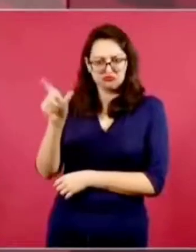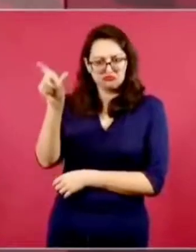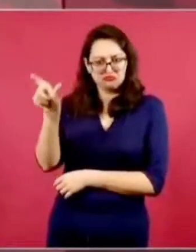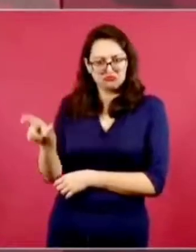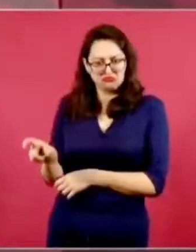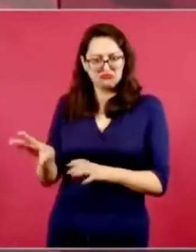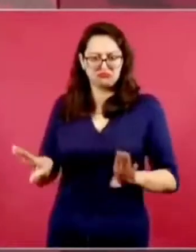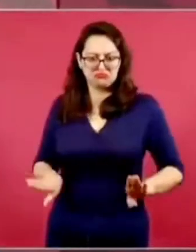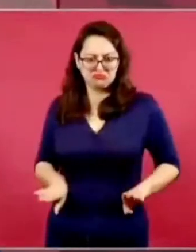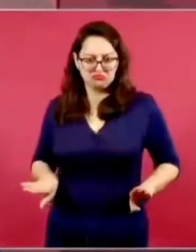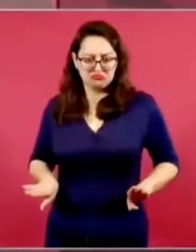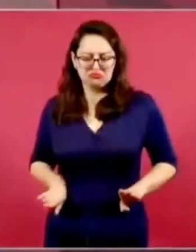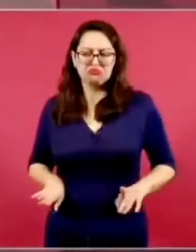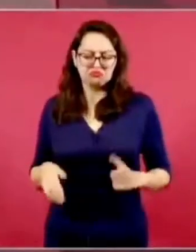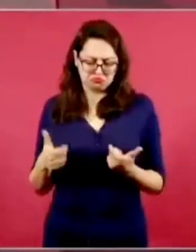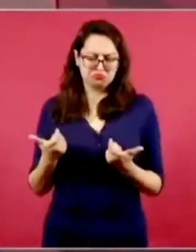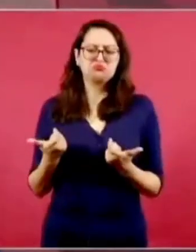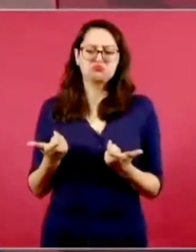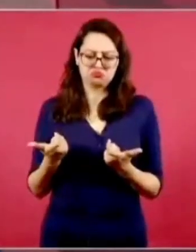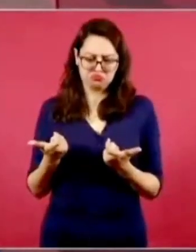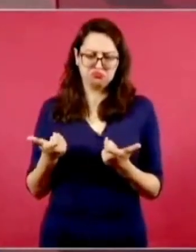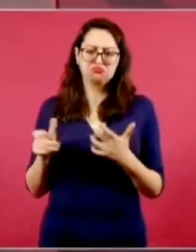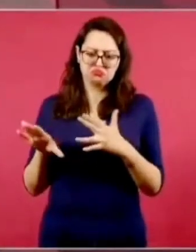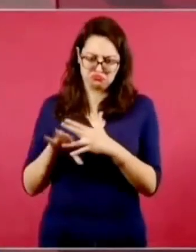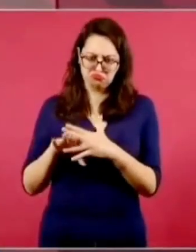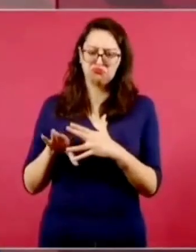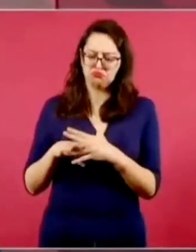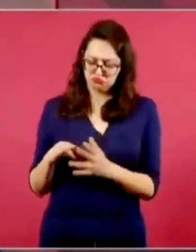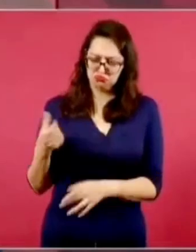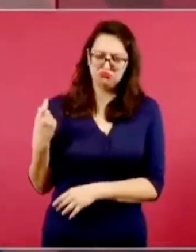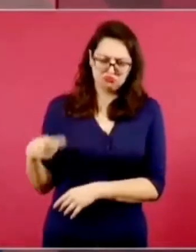de clase media, de Coyoacán,